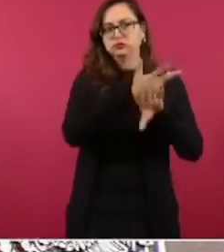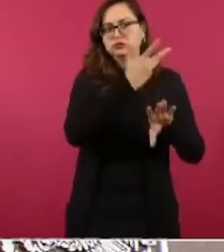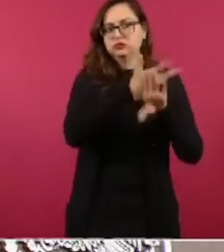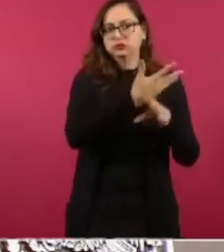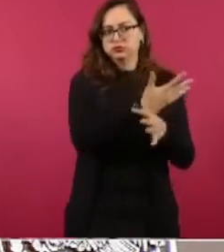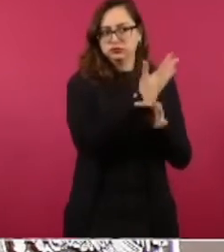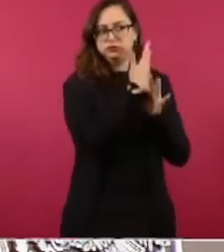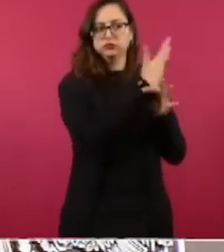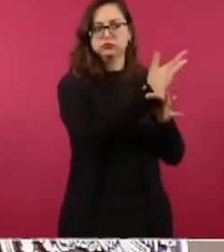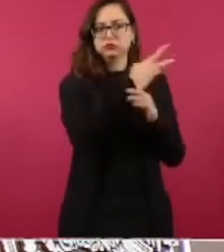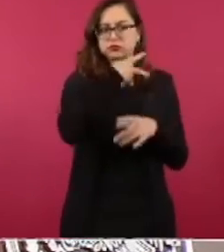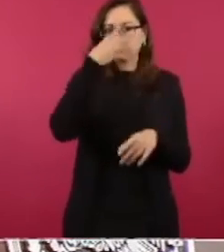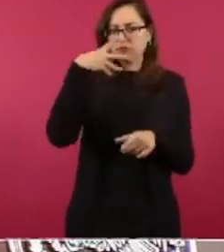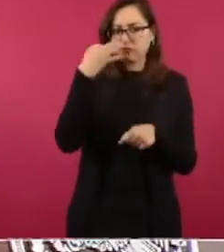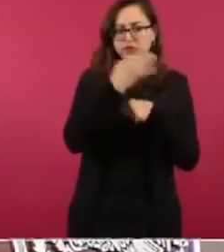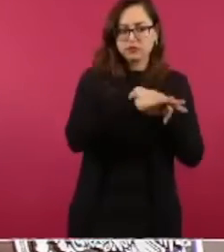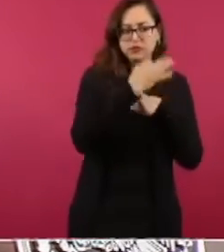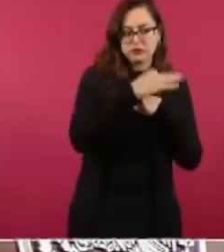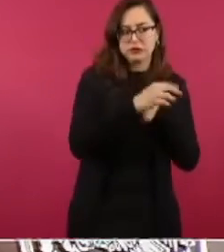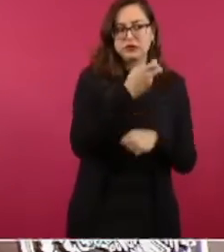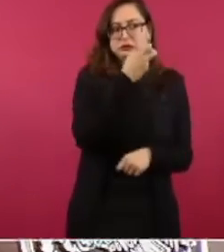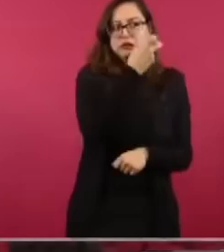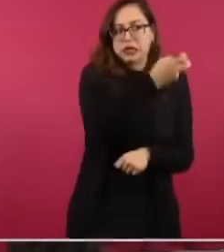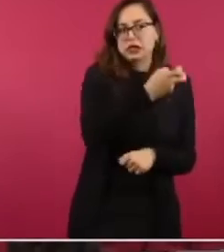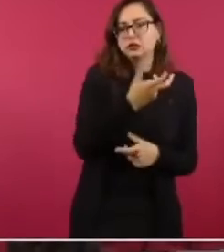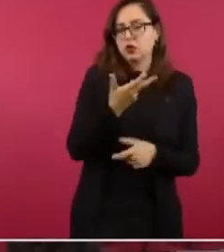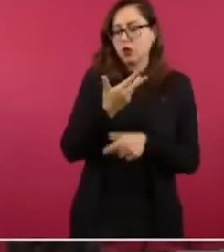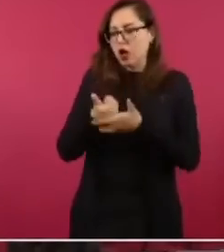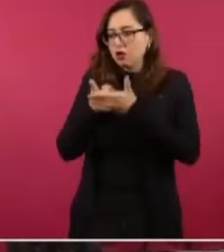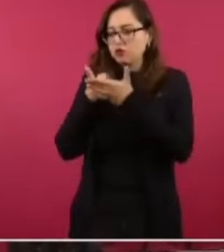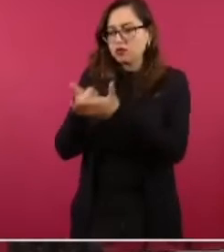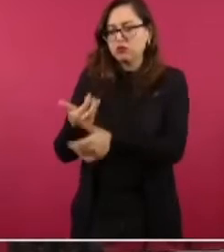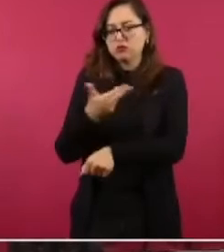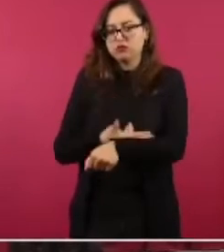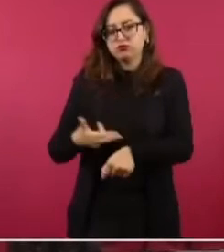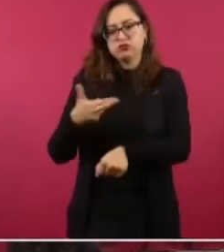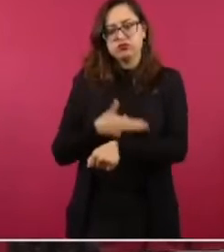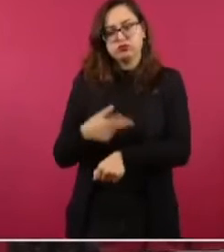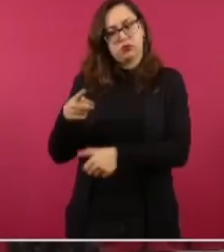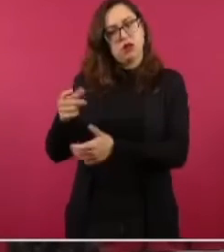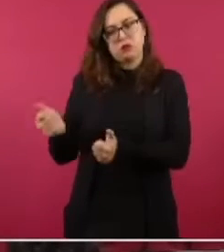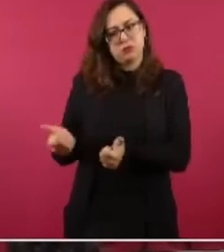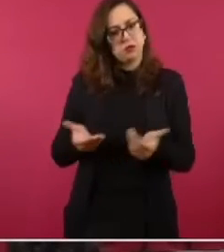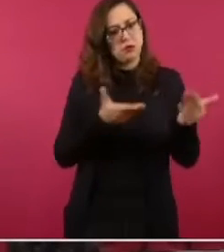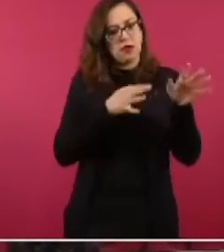y que se lleve a la práctica,